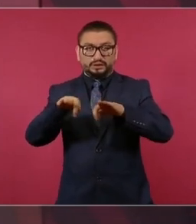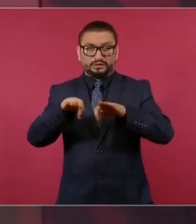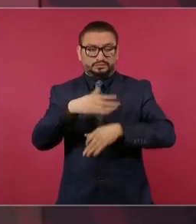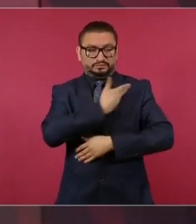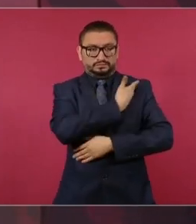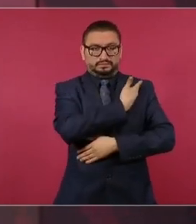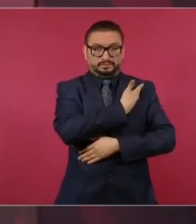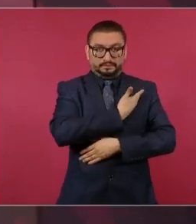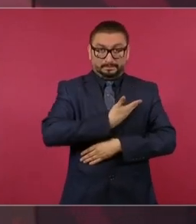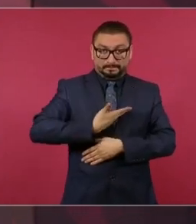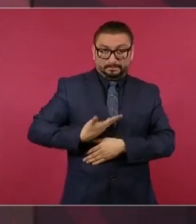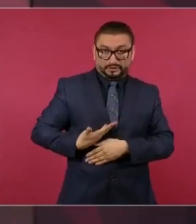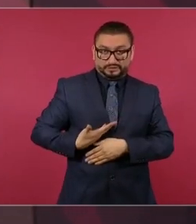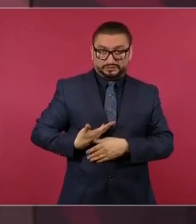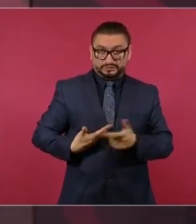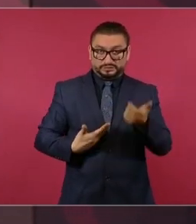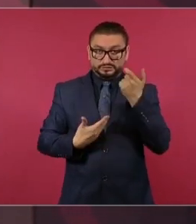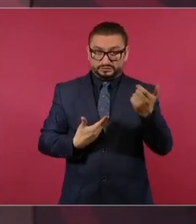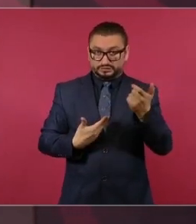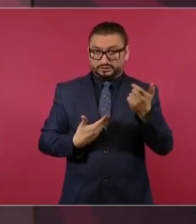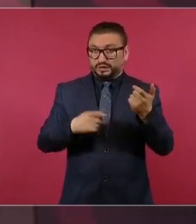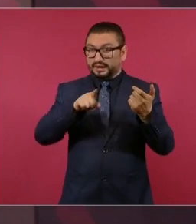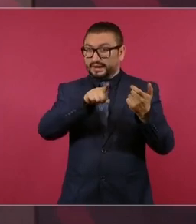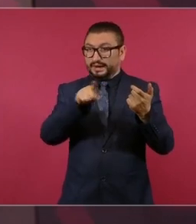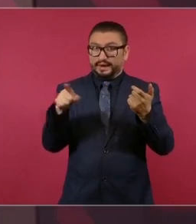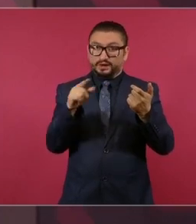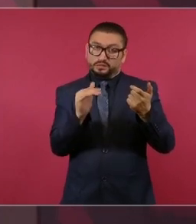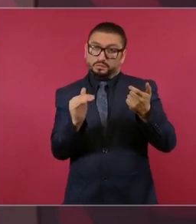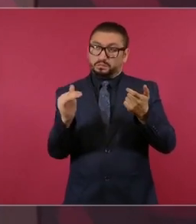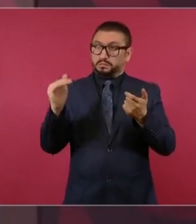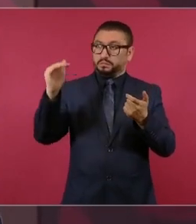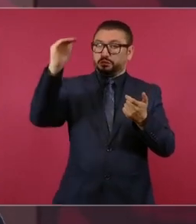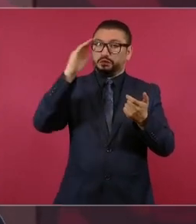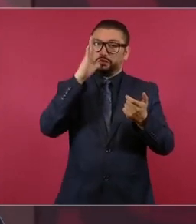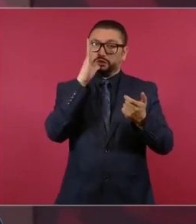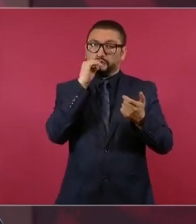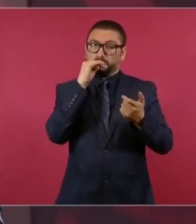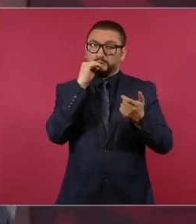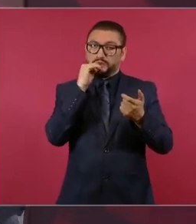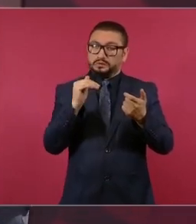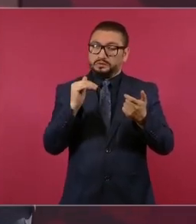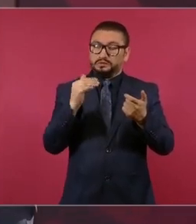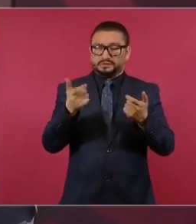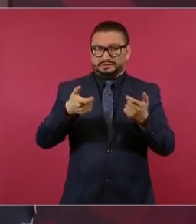presidente, y ellos ganan 4-5 veces más que lo que gana el presidente.